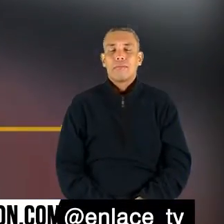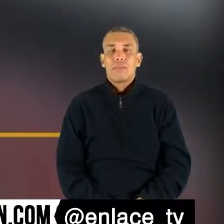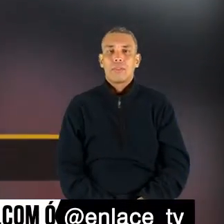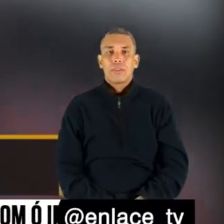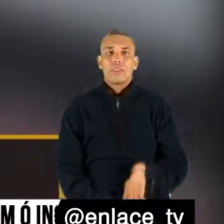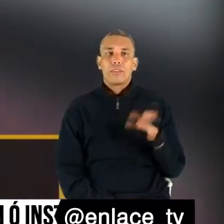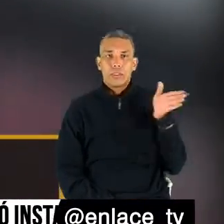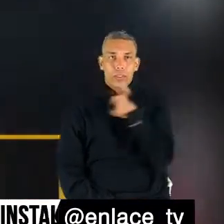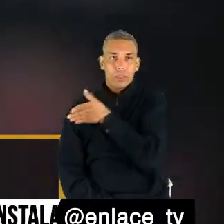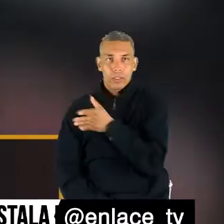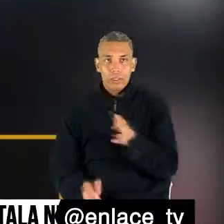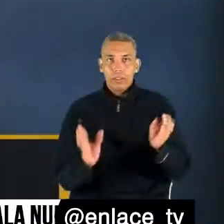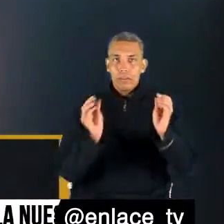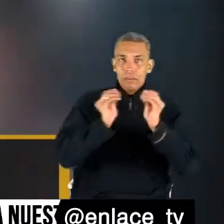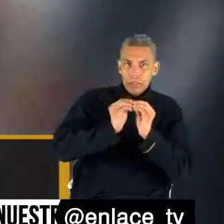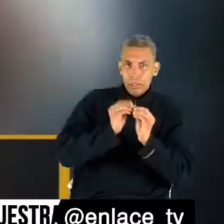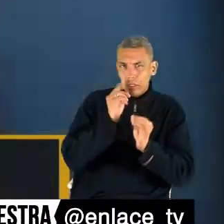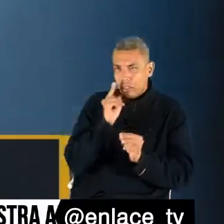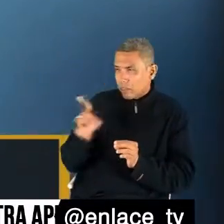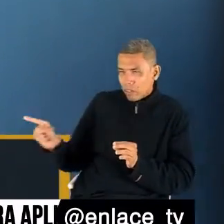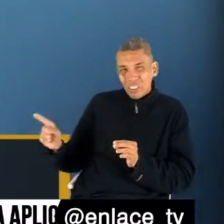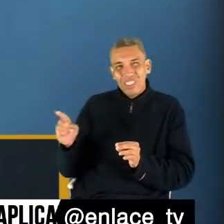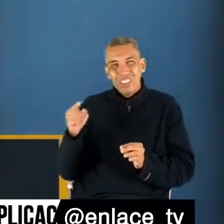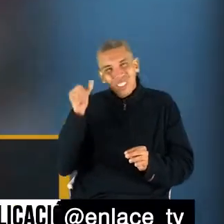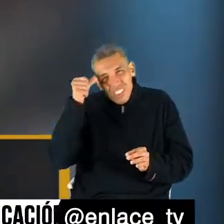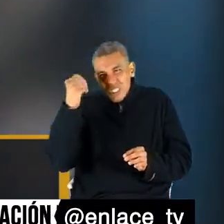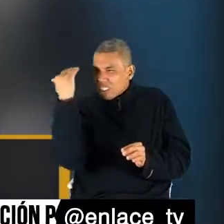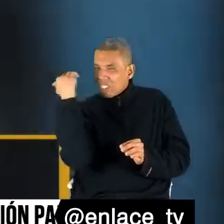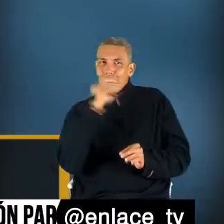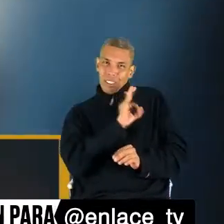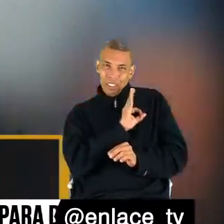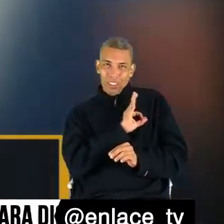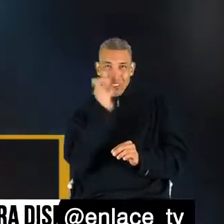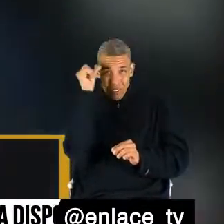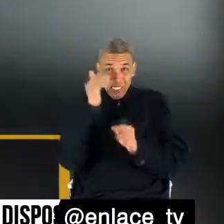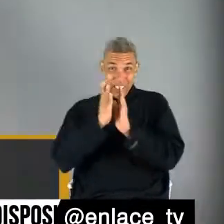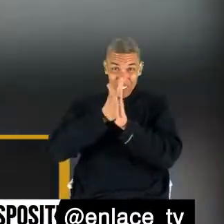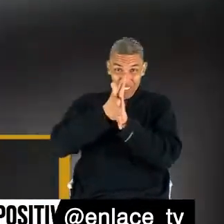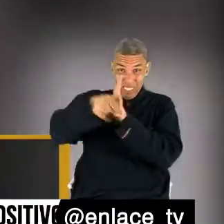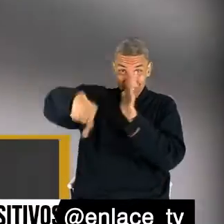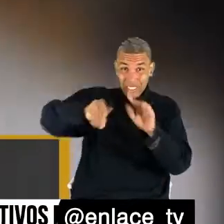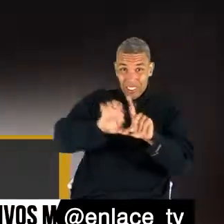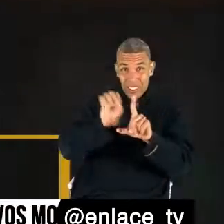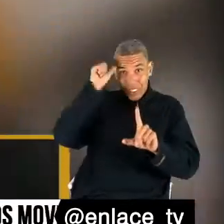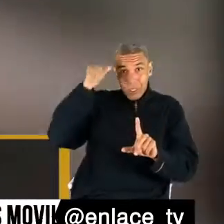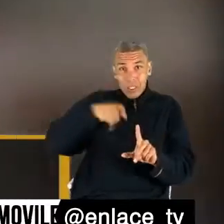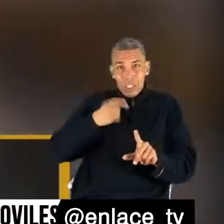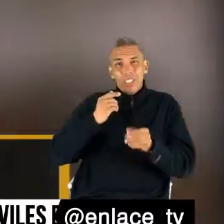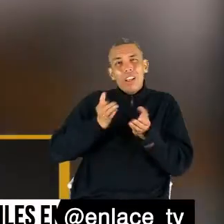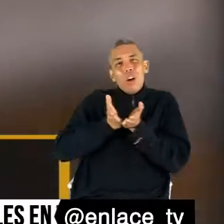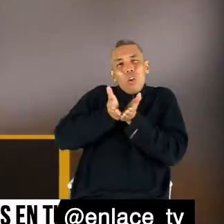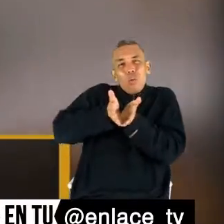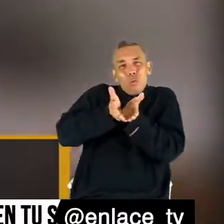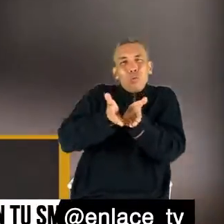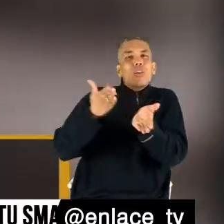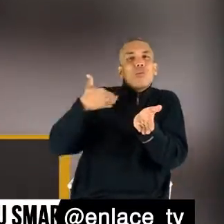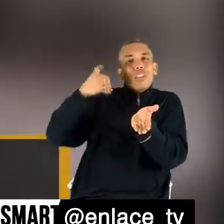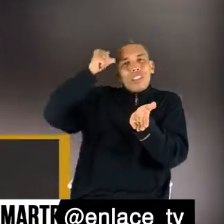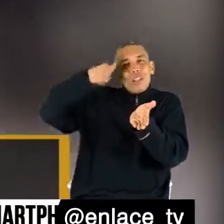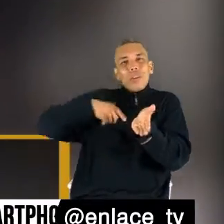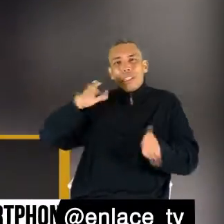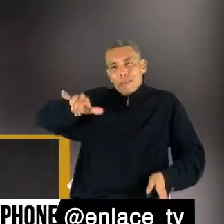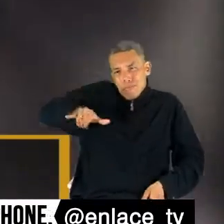Continúa recuperándose en una clínica de la ciudad el piloto de la avioneta que el sábado anterior cayó en zona rural del municipio de Puerto Wilches. El único herido del